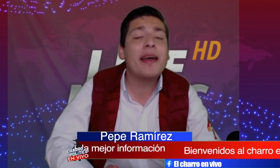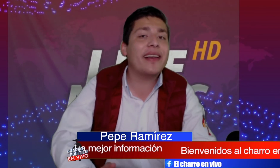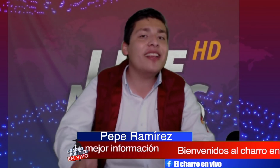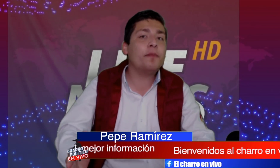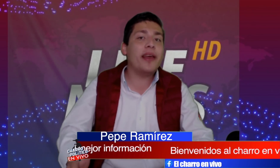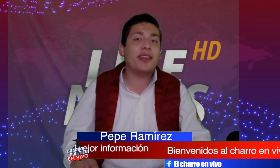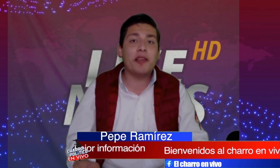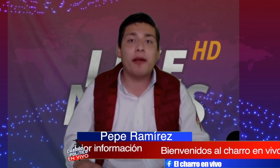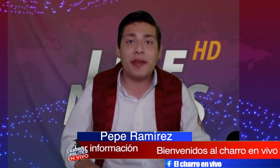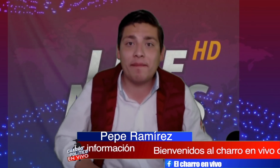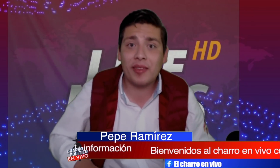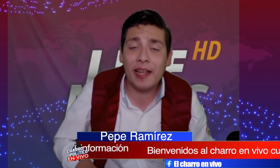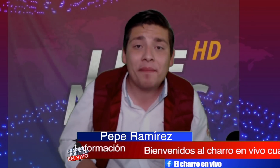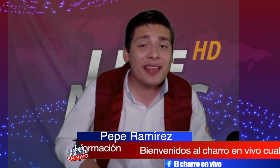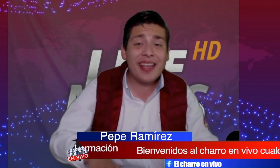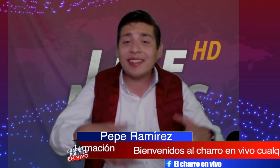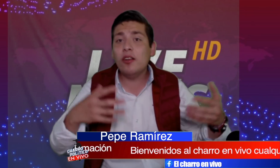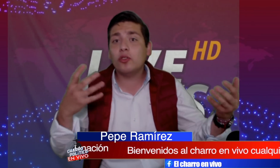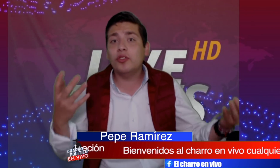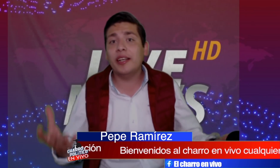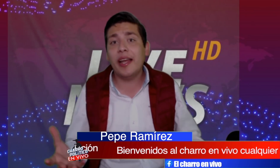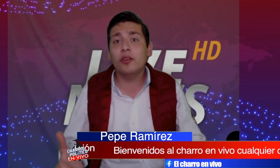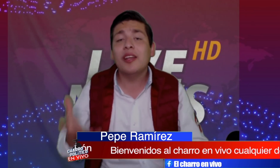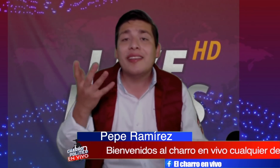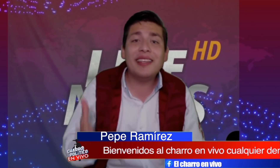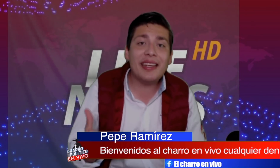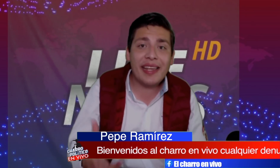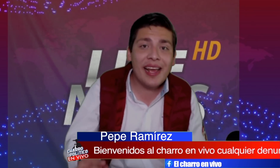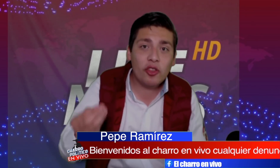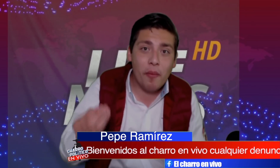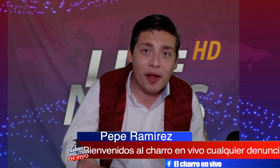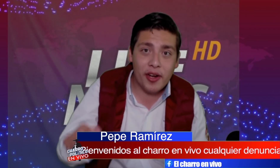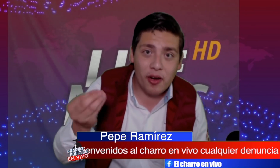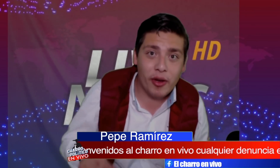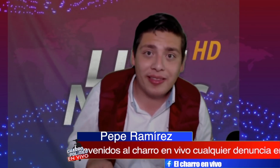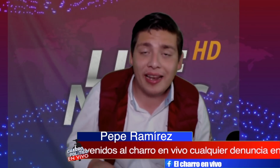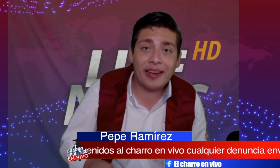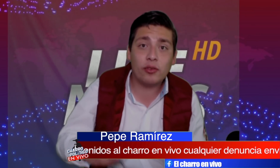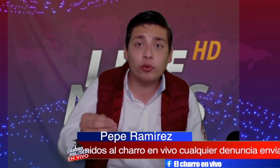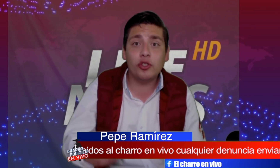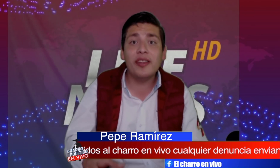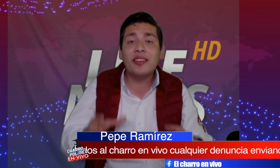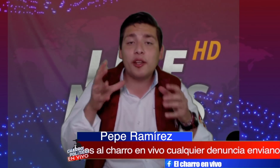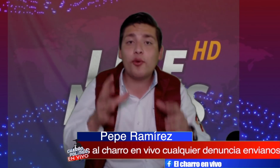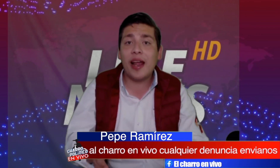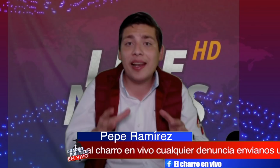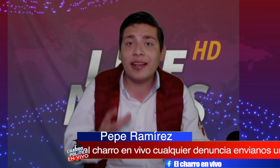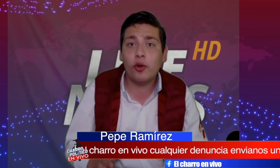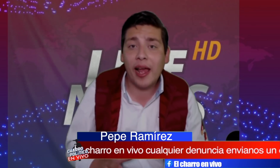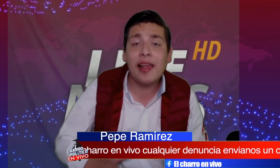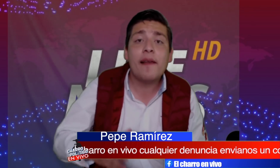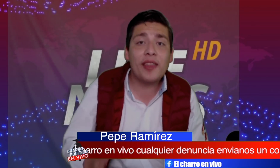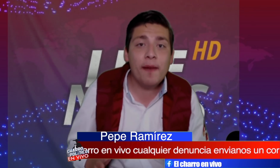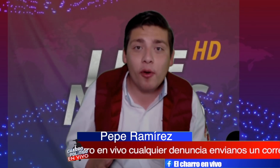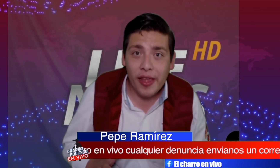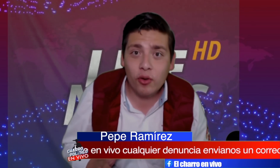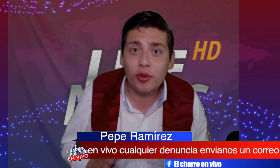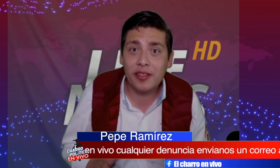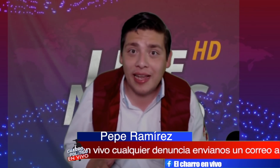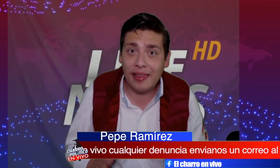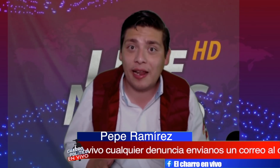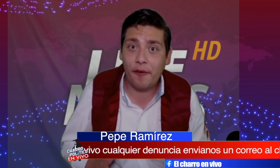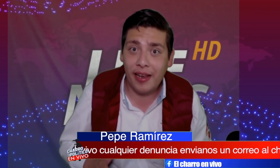Michoacán respectivamente. Y es que los consejeros ni siquiera tomaron en cuenta la resolución del Tribunal Electoral del